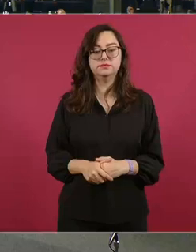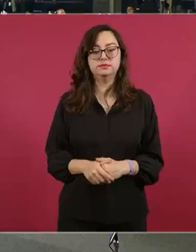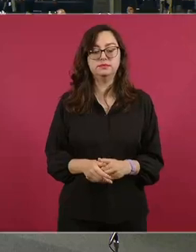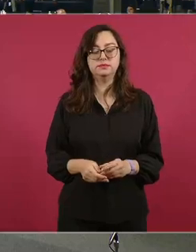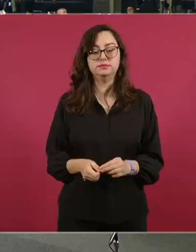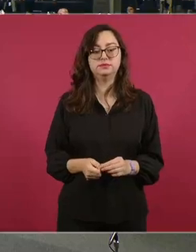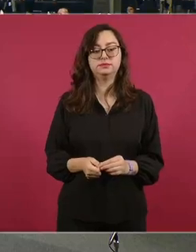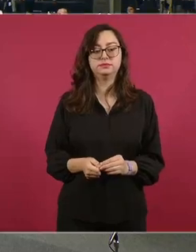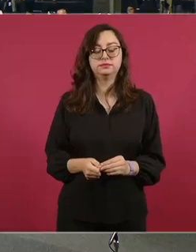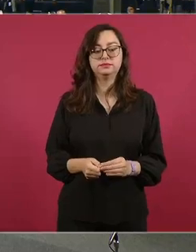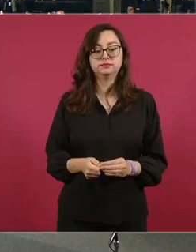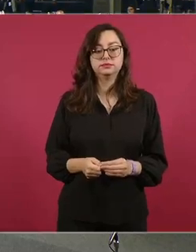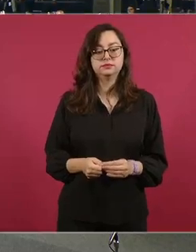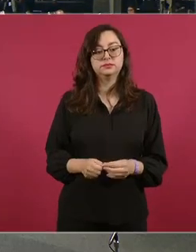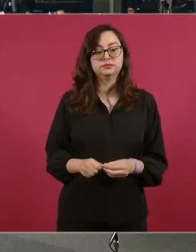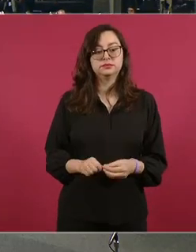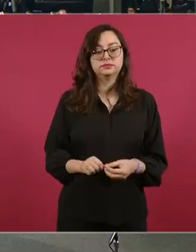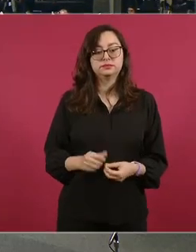Muy bien.